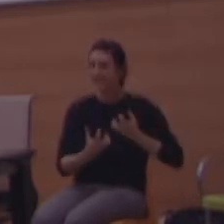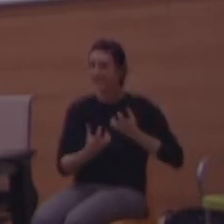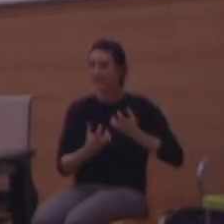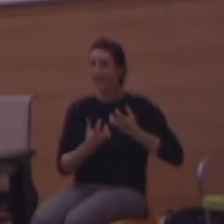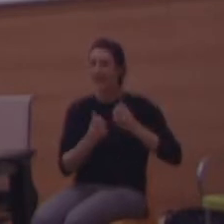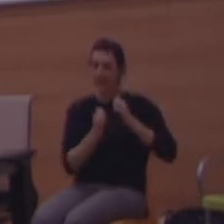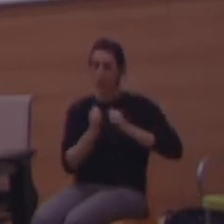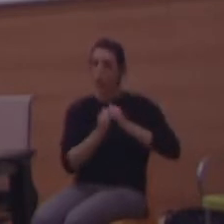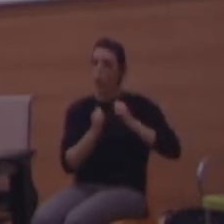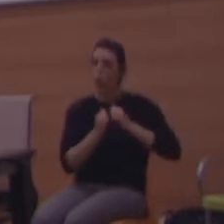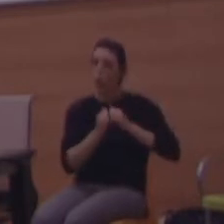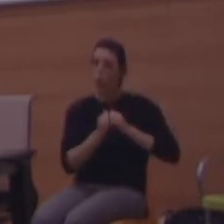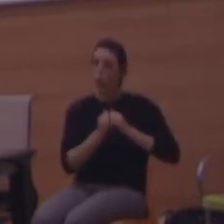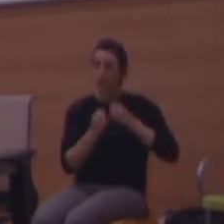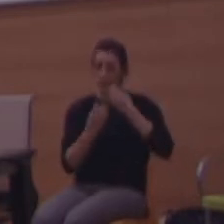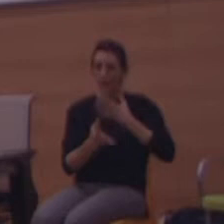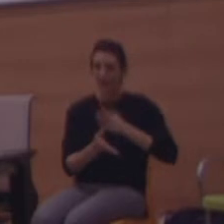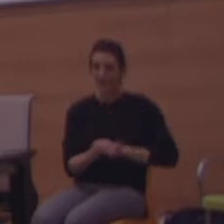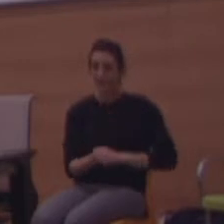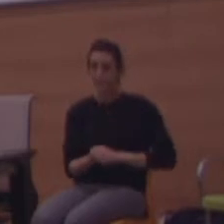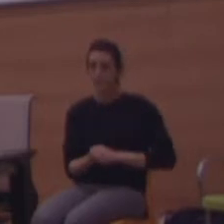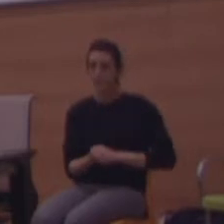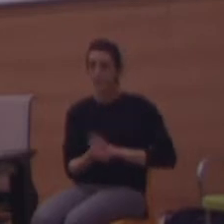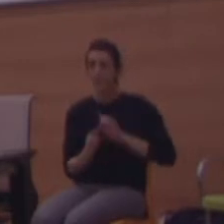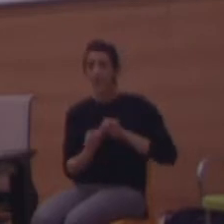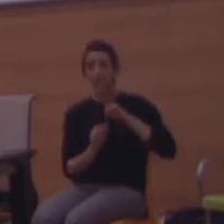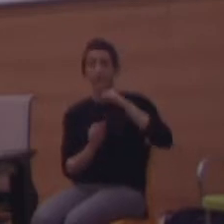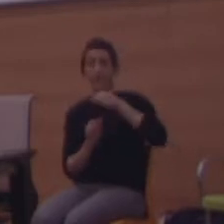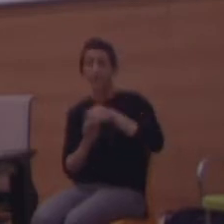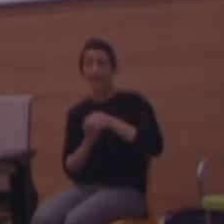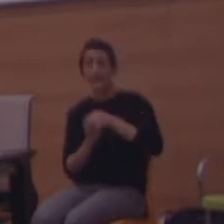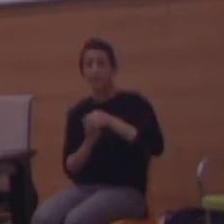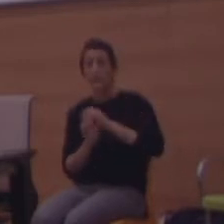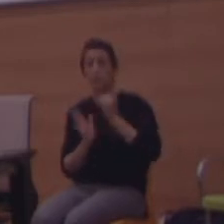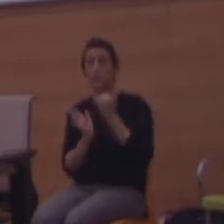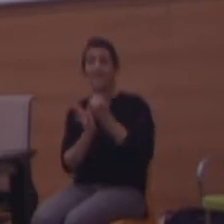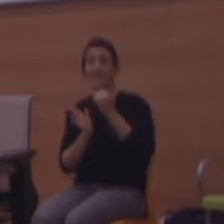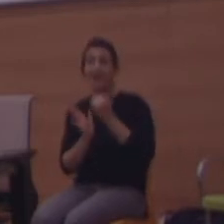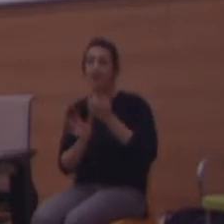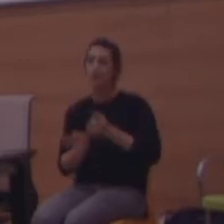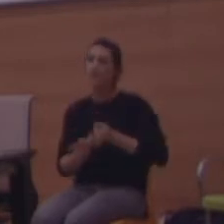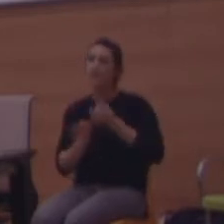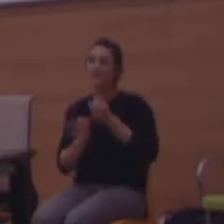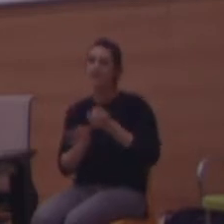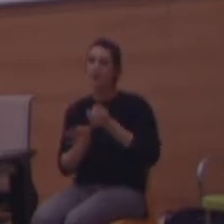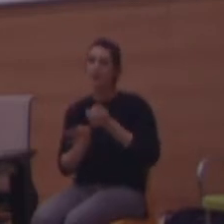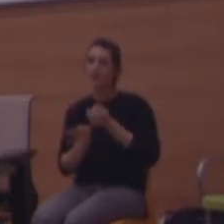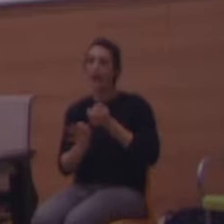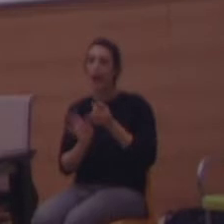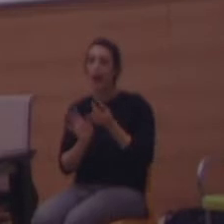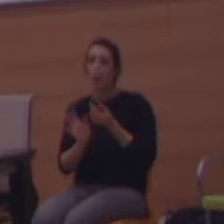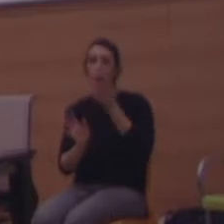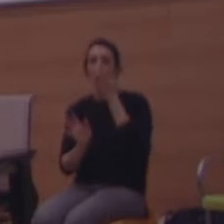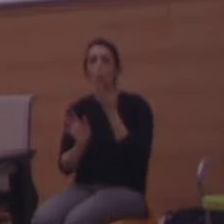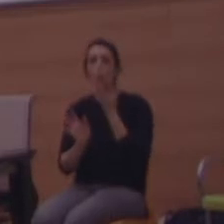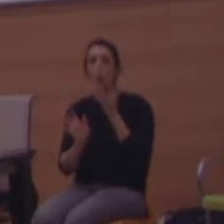de endurecimiento de la órtesis. Y luego facilitar con una señal siempre a rotulador para asegurar